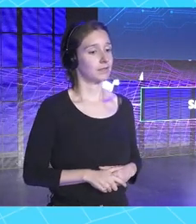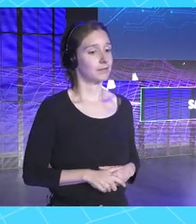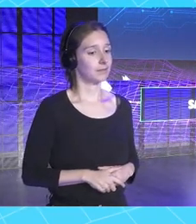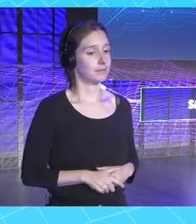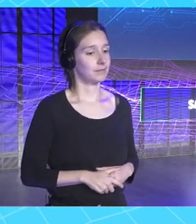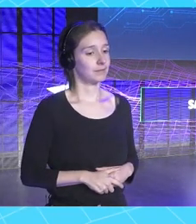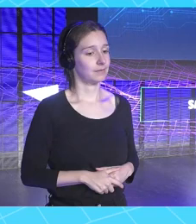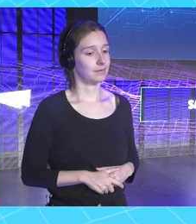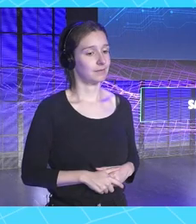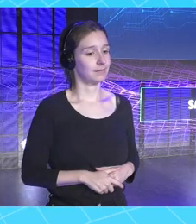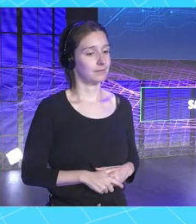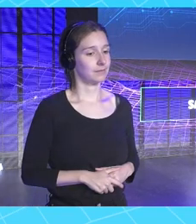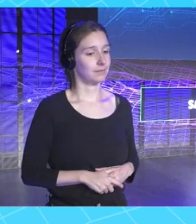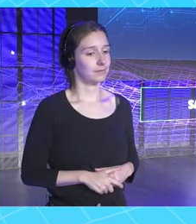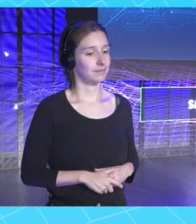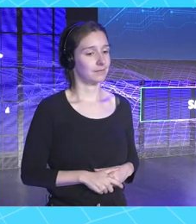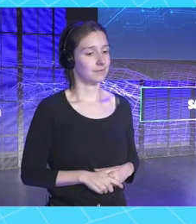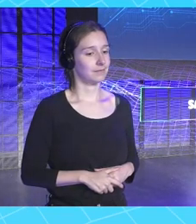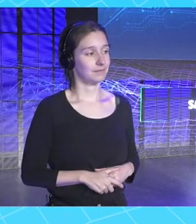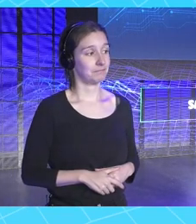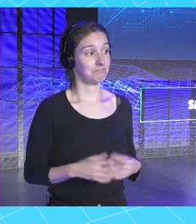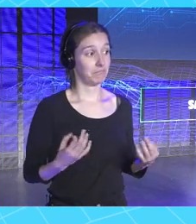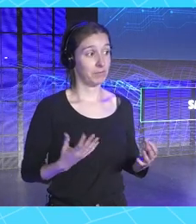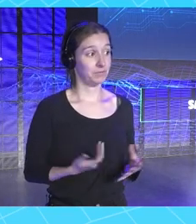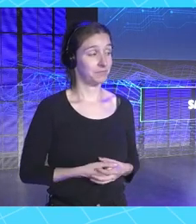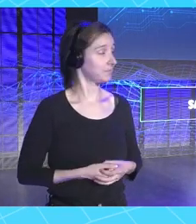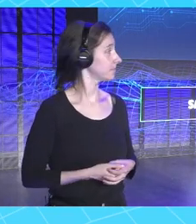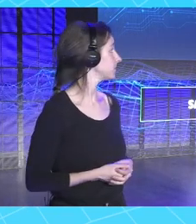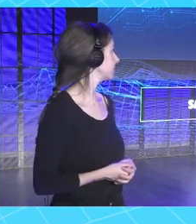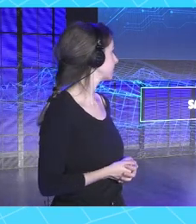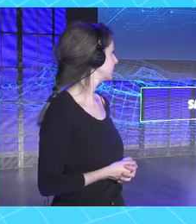qué qué pasa